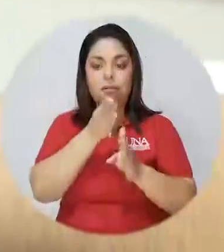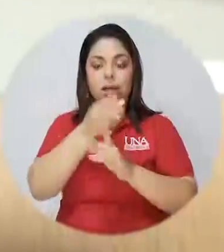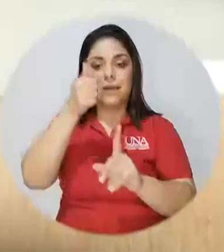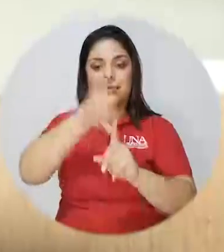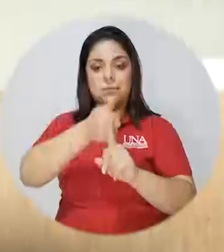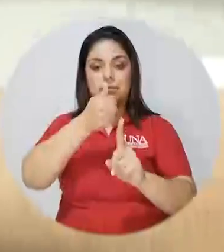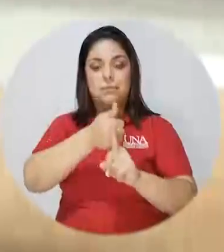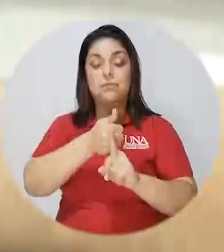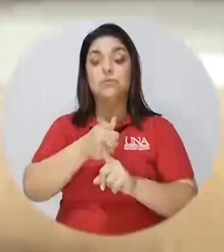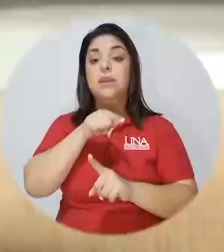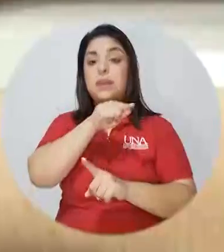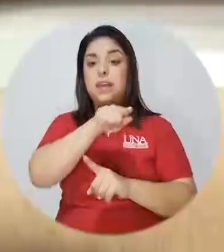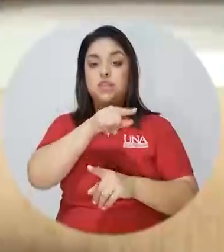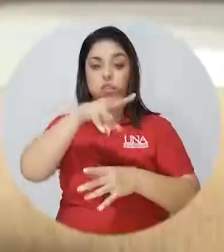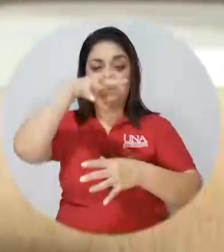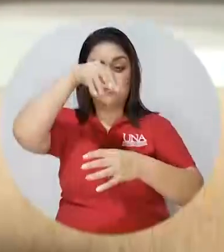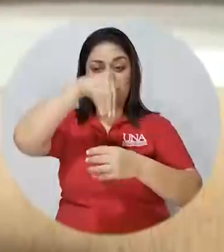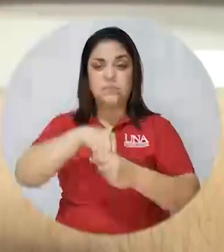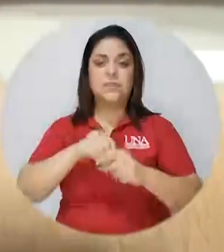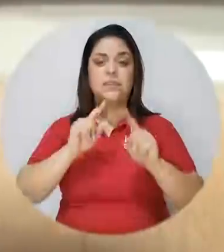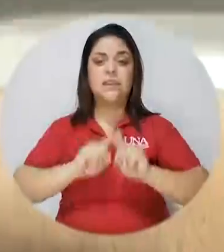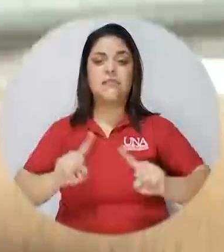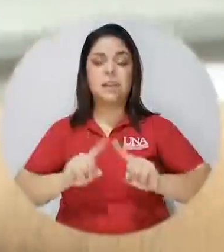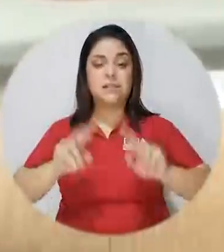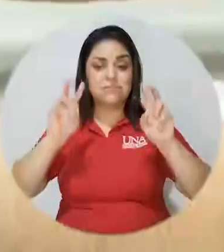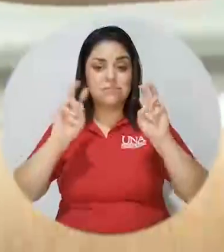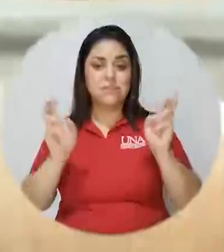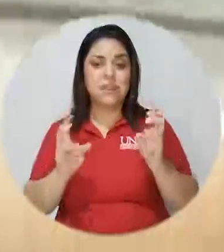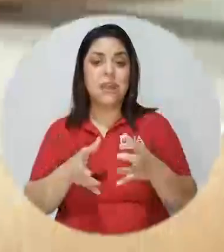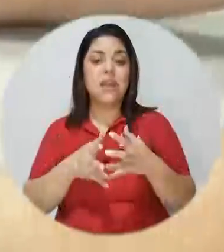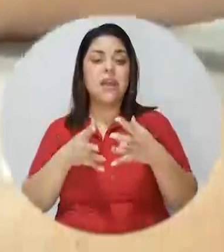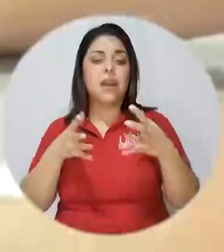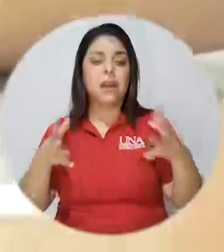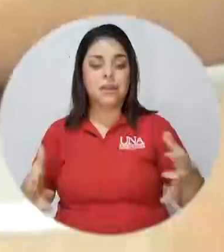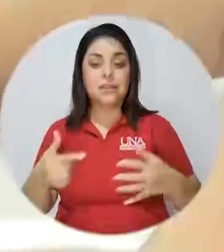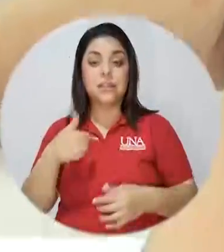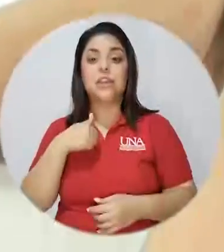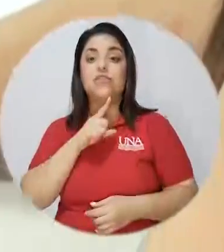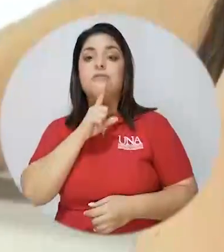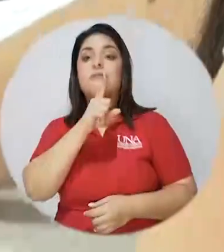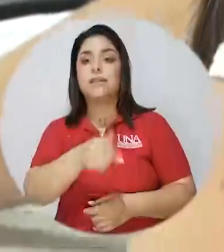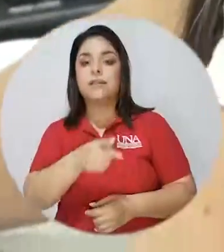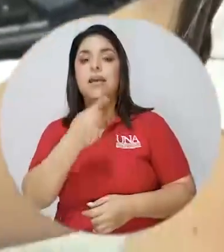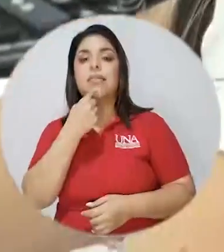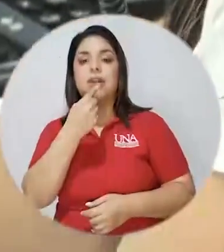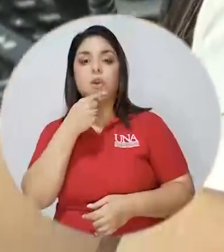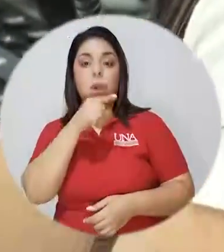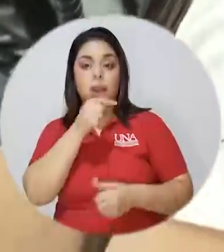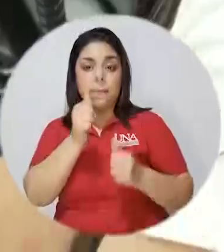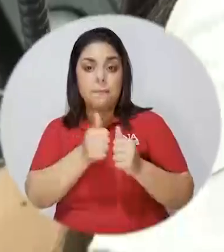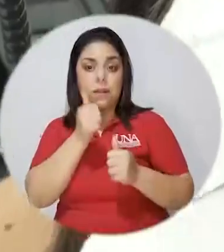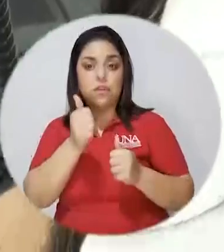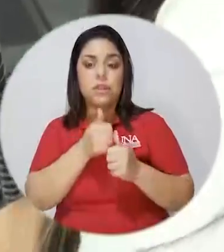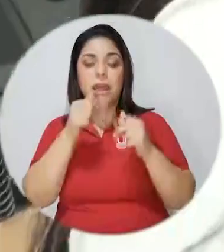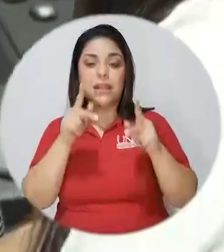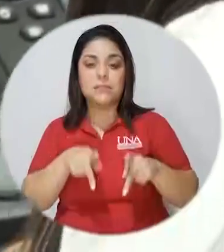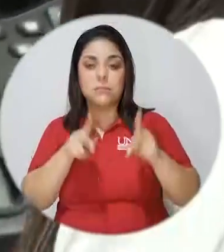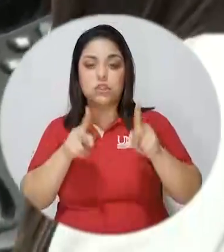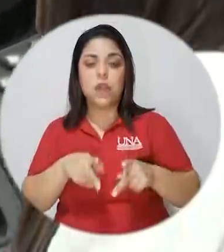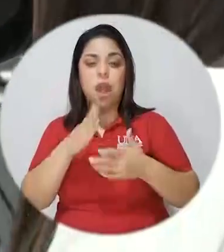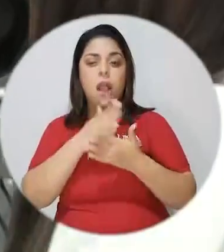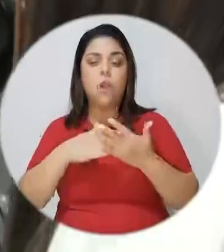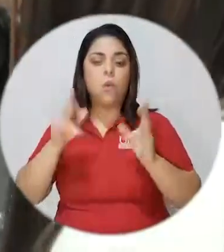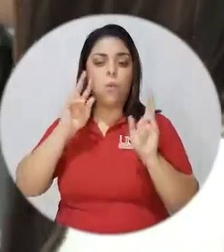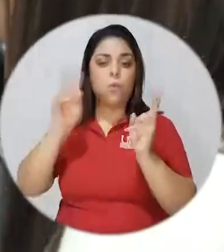una serie de aspectos muy, muy amplios que yo me atrevería a decir la gran mayoría de las personas deja